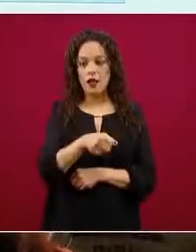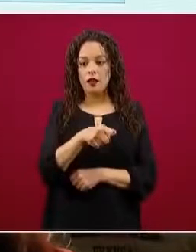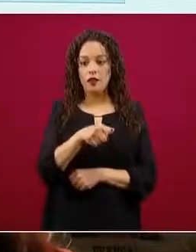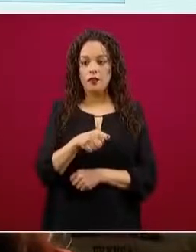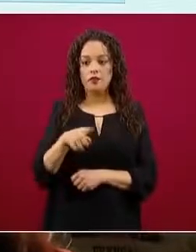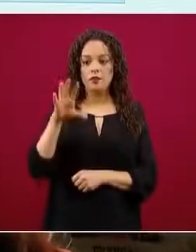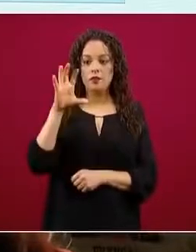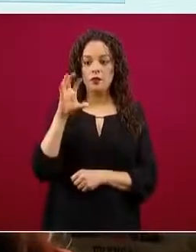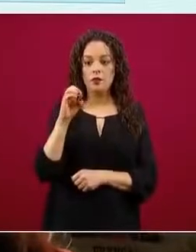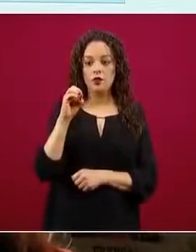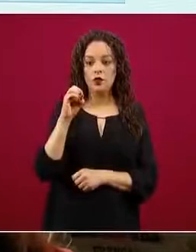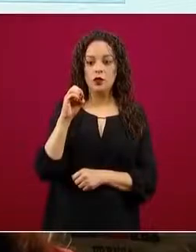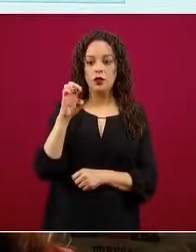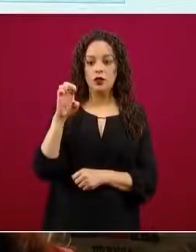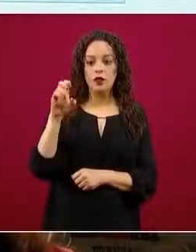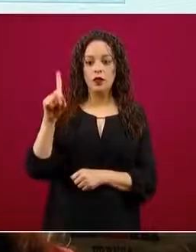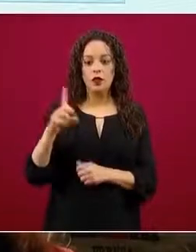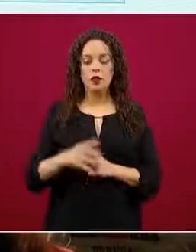aguda grave,